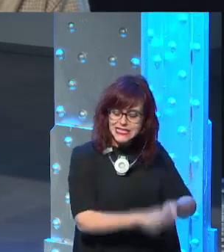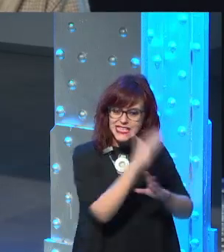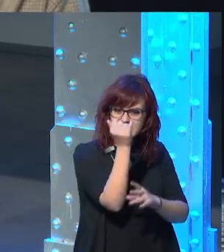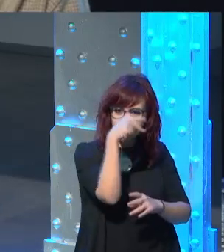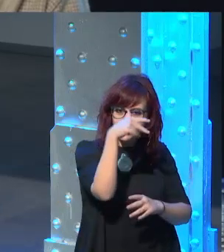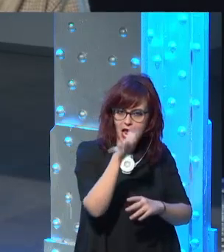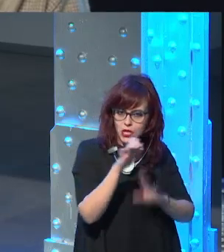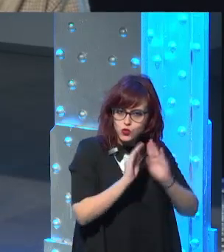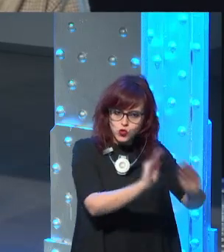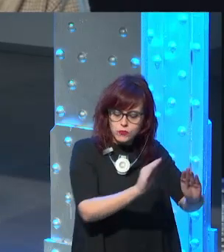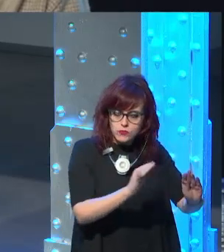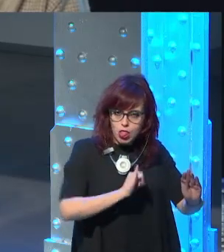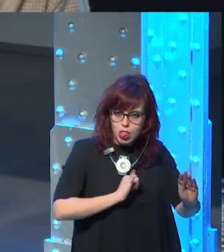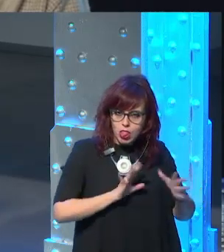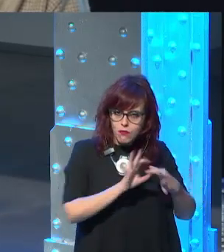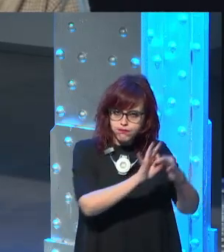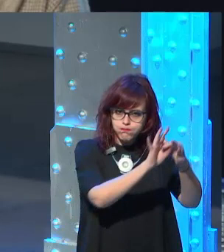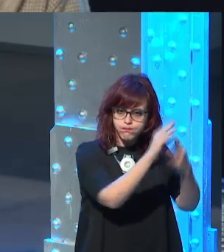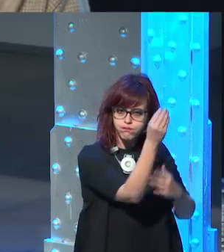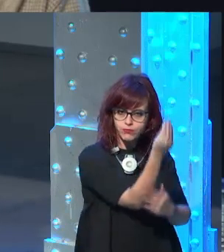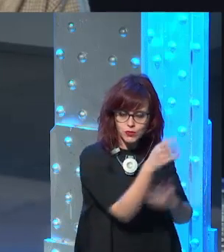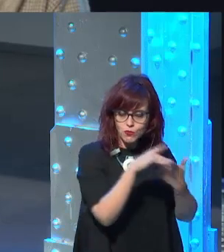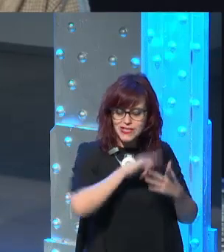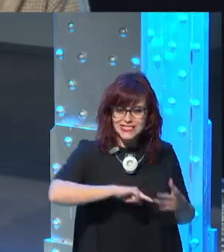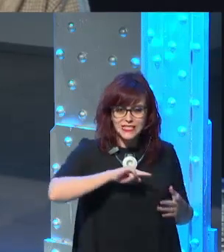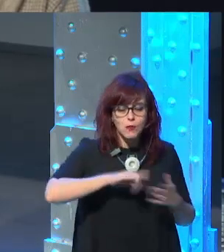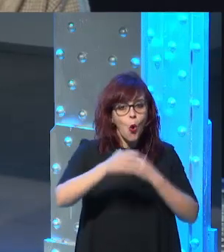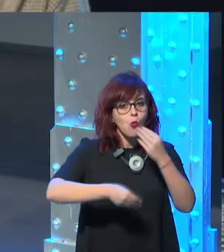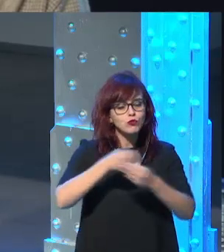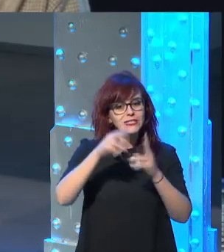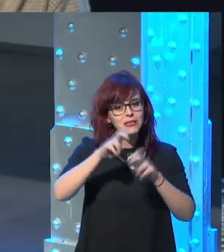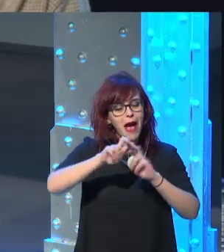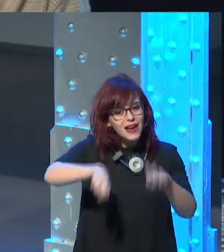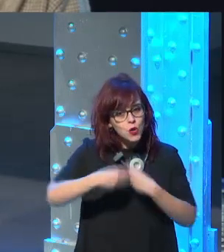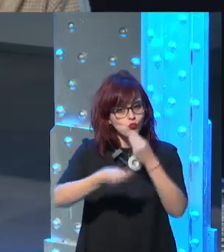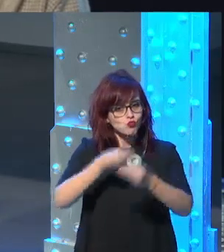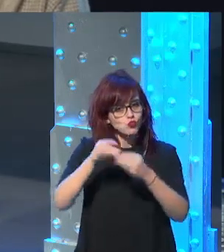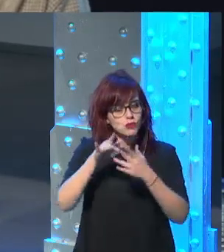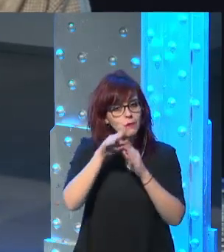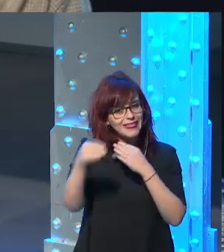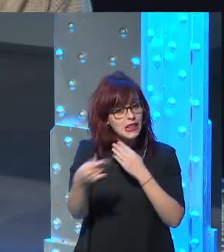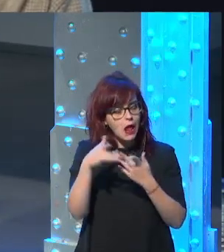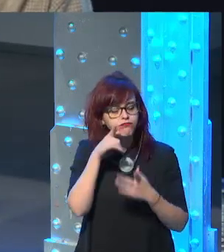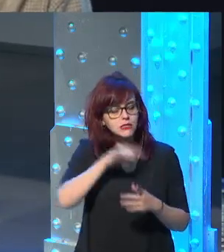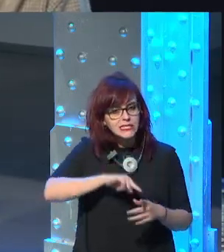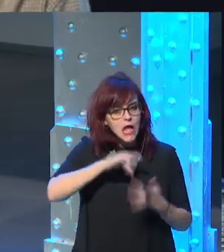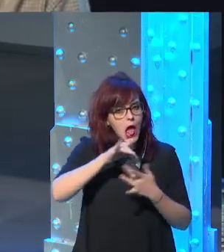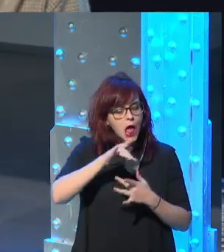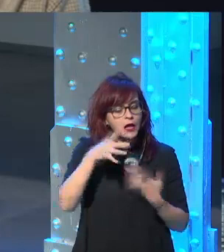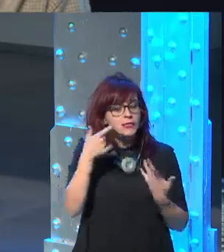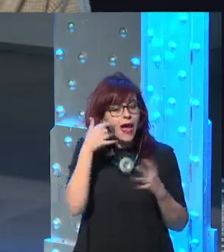puro. Ella está lógicamente muy concienciada con el uso y el reuso de los materiales, pero tú ves